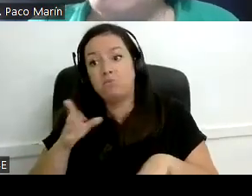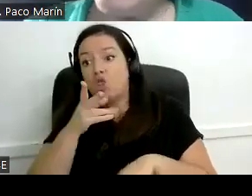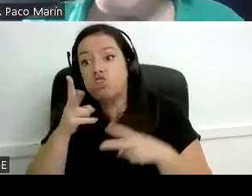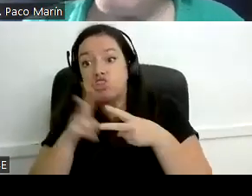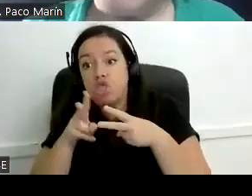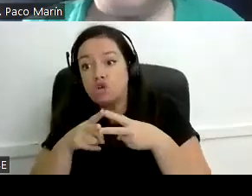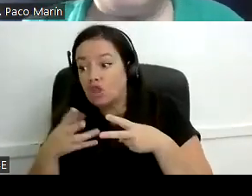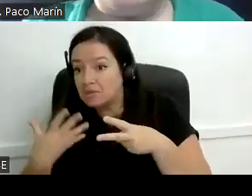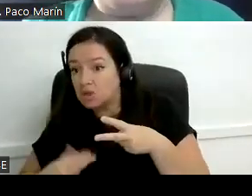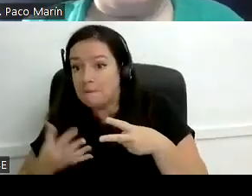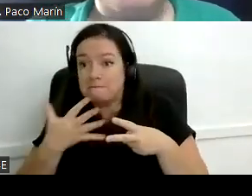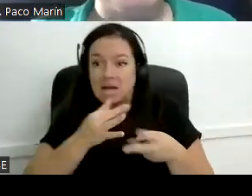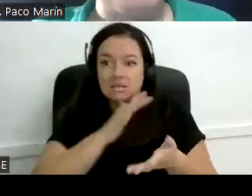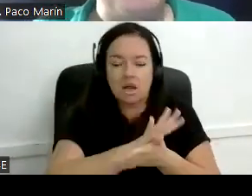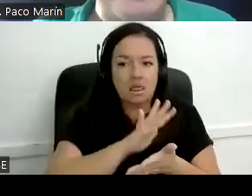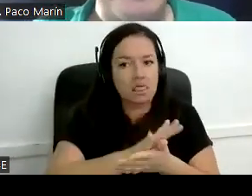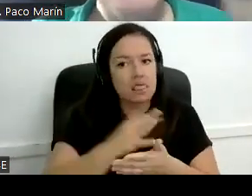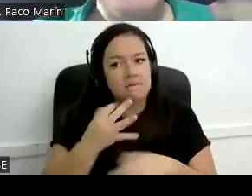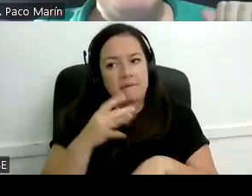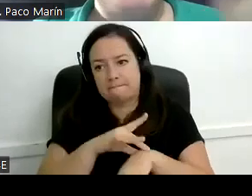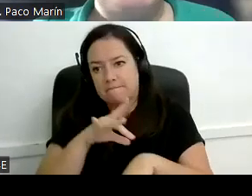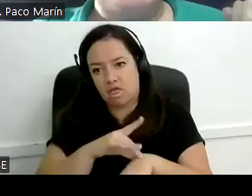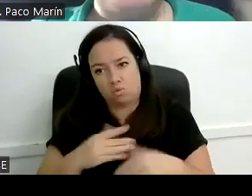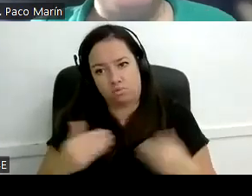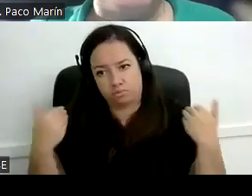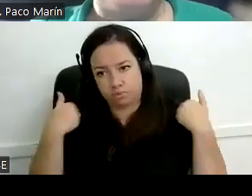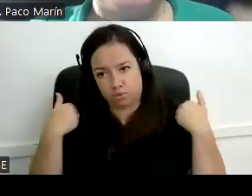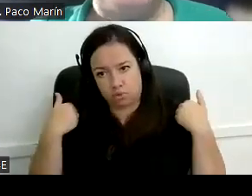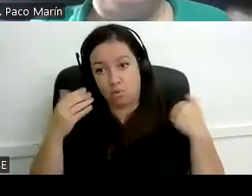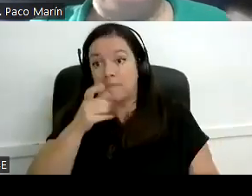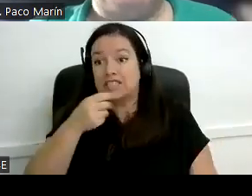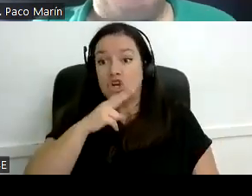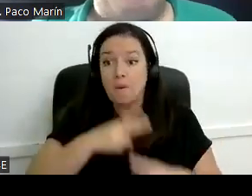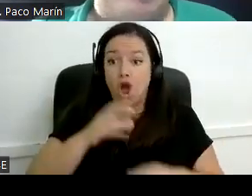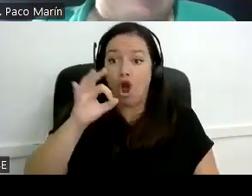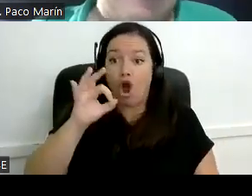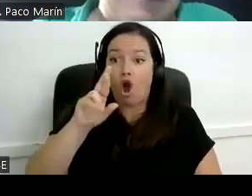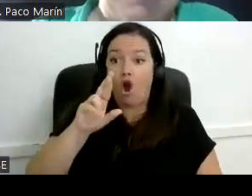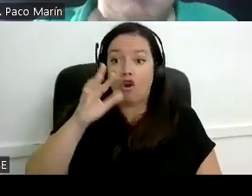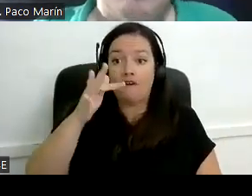sí que tendría que ser algún sanitario que lo retire. Además, el Orfidal, pensad que la dosis